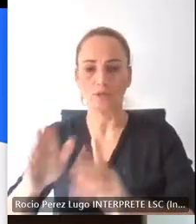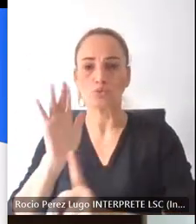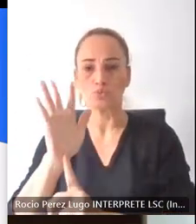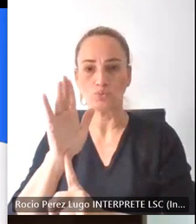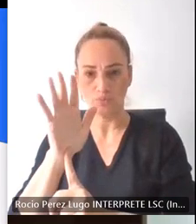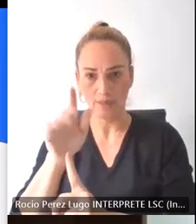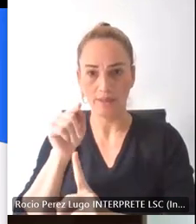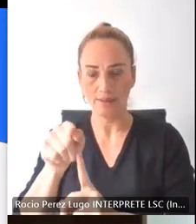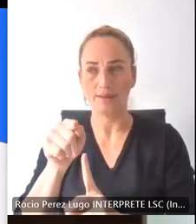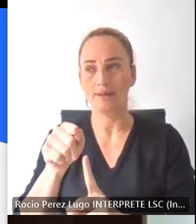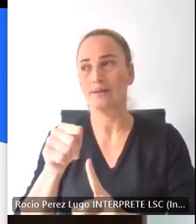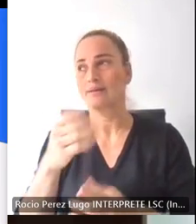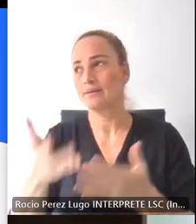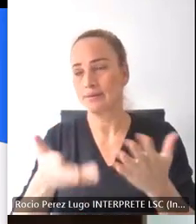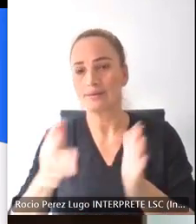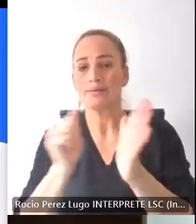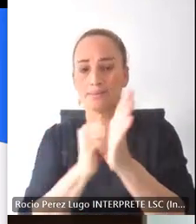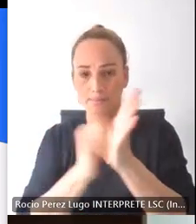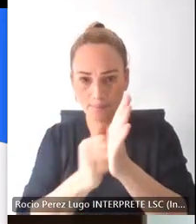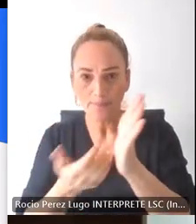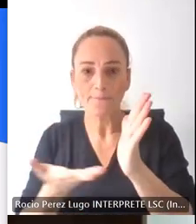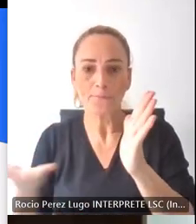tipo